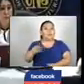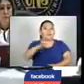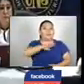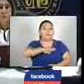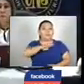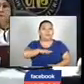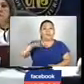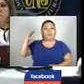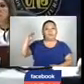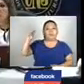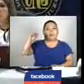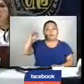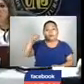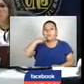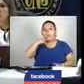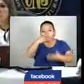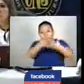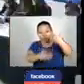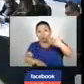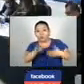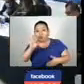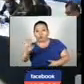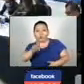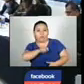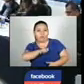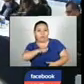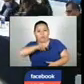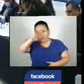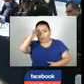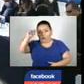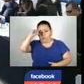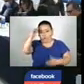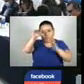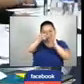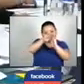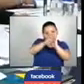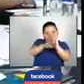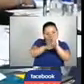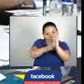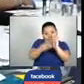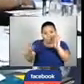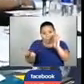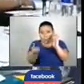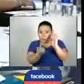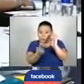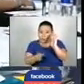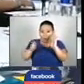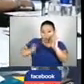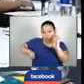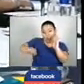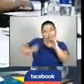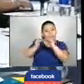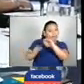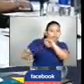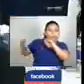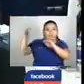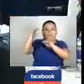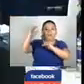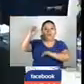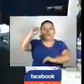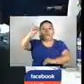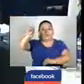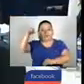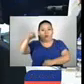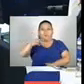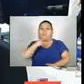La CNJ tiene entre sus funciones principales elaborar listados de aspirantes a magistrados de la Corte Suprema de Justicia. Uno